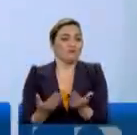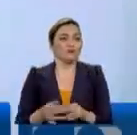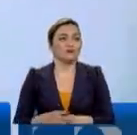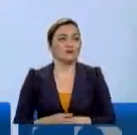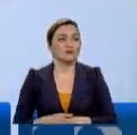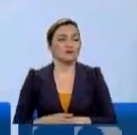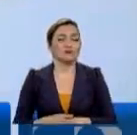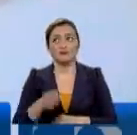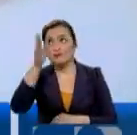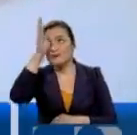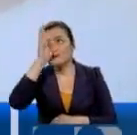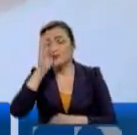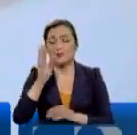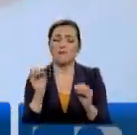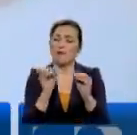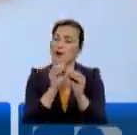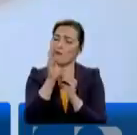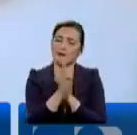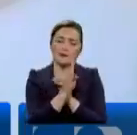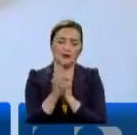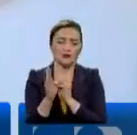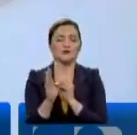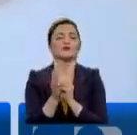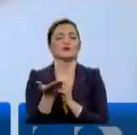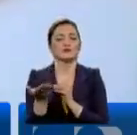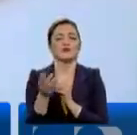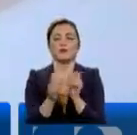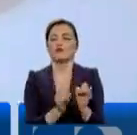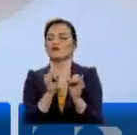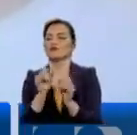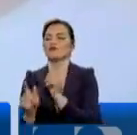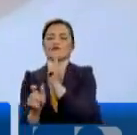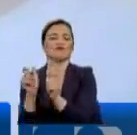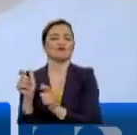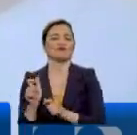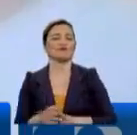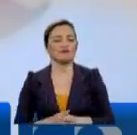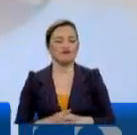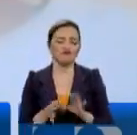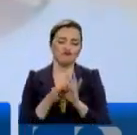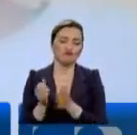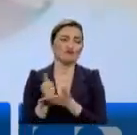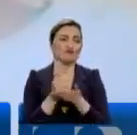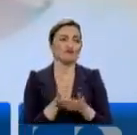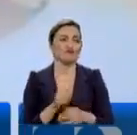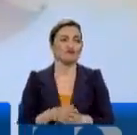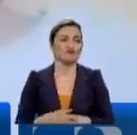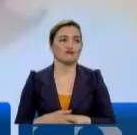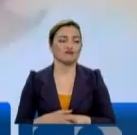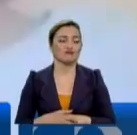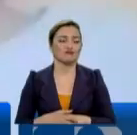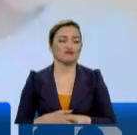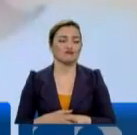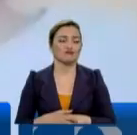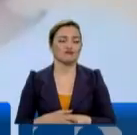pues nada, que Diosito les multiplique a cada uno de esas personas que supieron colaborarnos y nada, pues